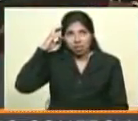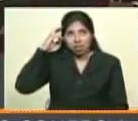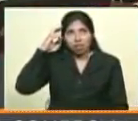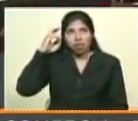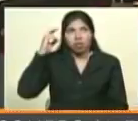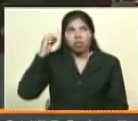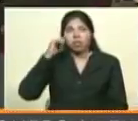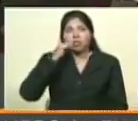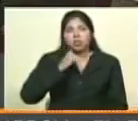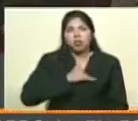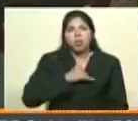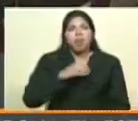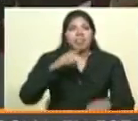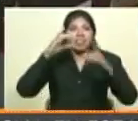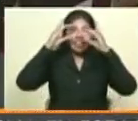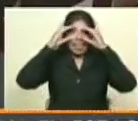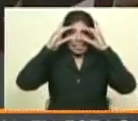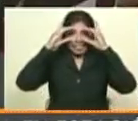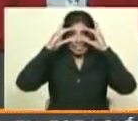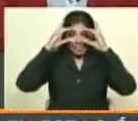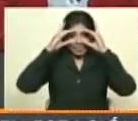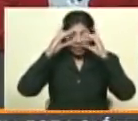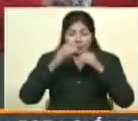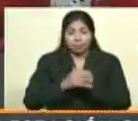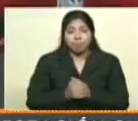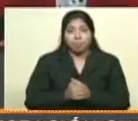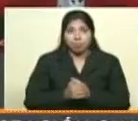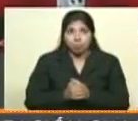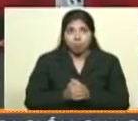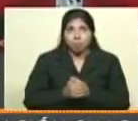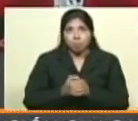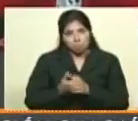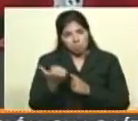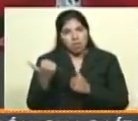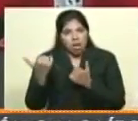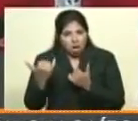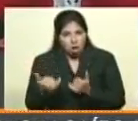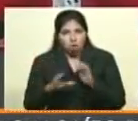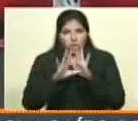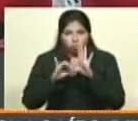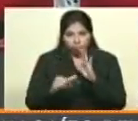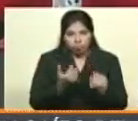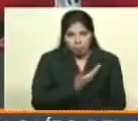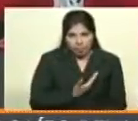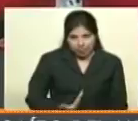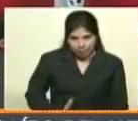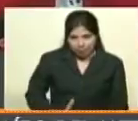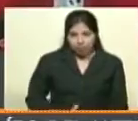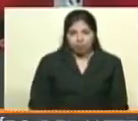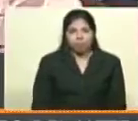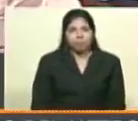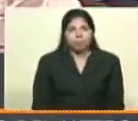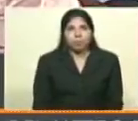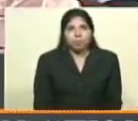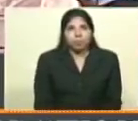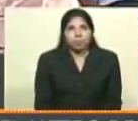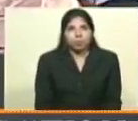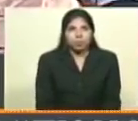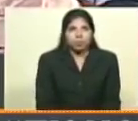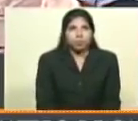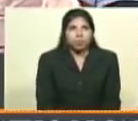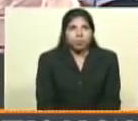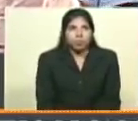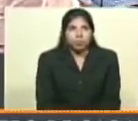la compañera Delcy Rodríguez, constituyente, presidenta de la Asamblea Nacional Constituyente hoy.